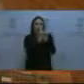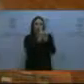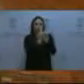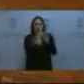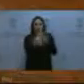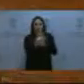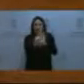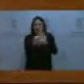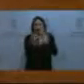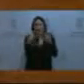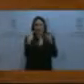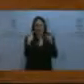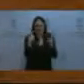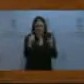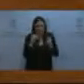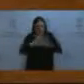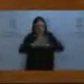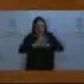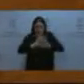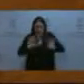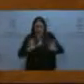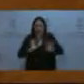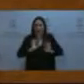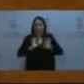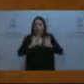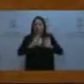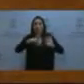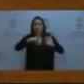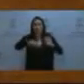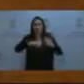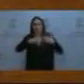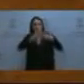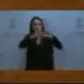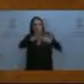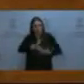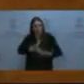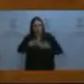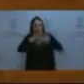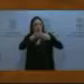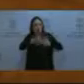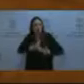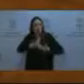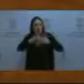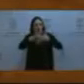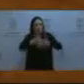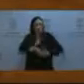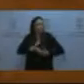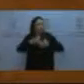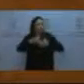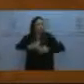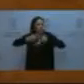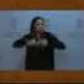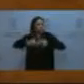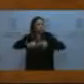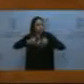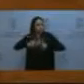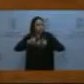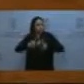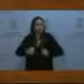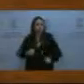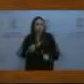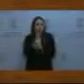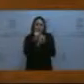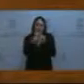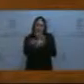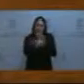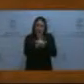no podría ser de otra forma. Luchamos y lucharemos continuamente y con todas nuestras fuerzas contra el fraude, pero no solamente